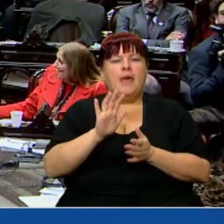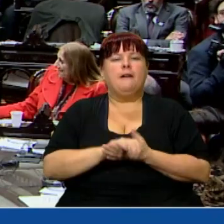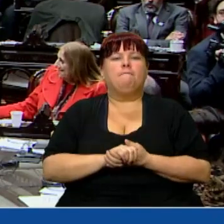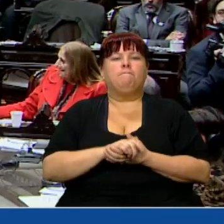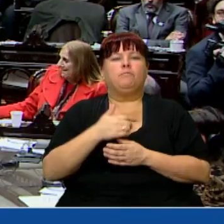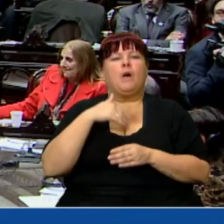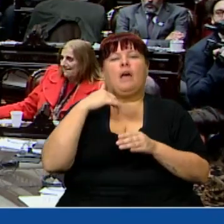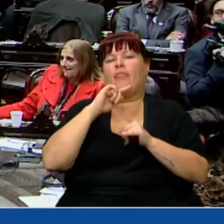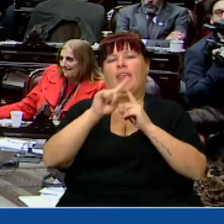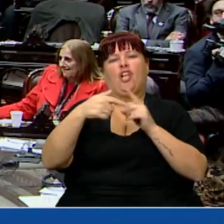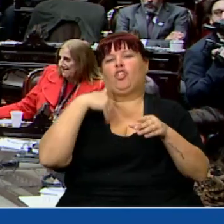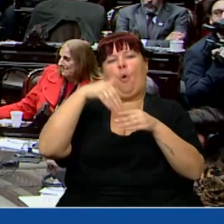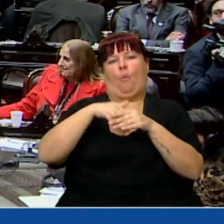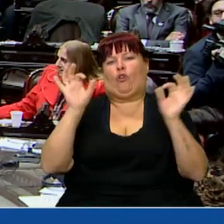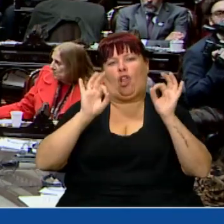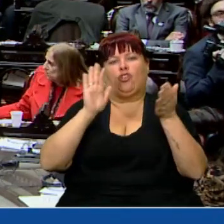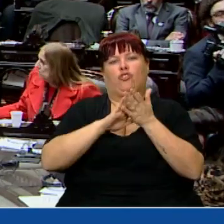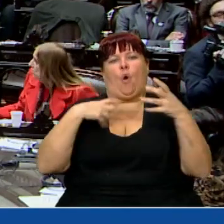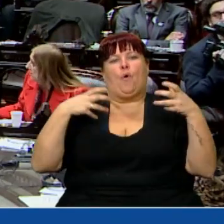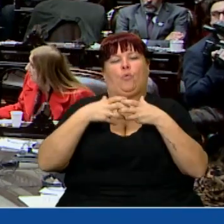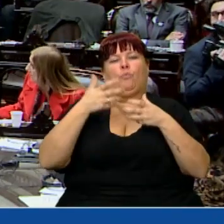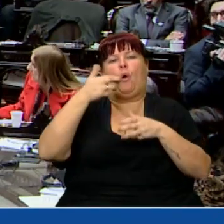Sí, adelantar la abstención del Frente Pro.